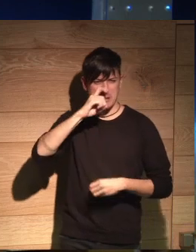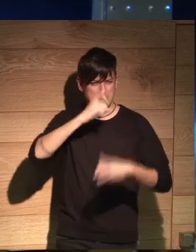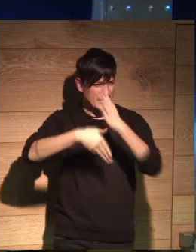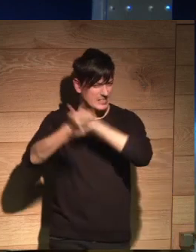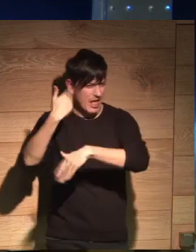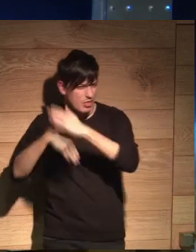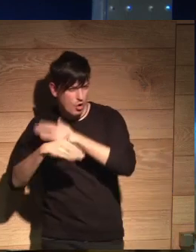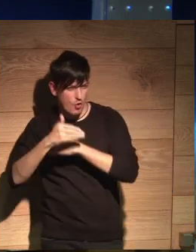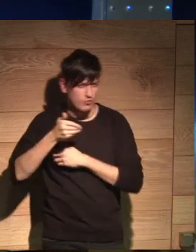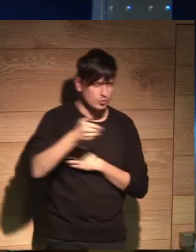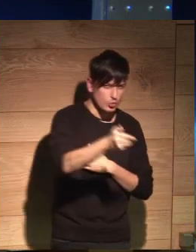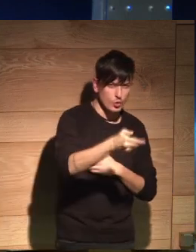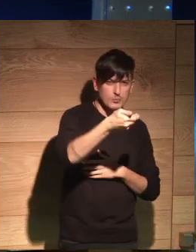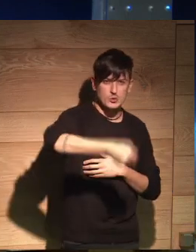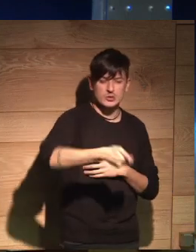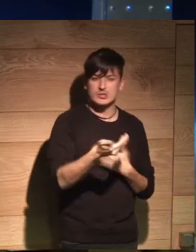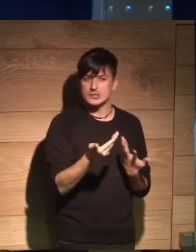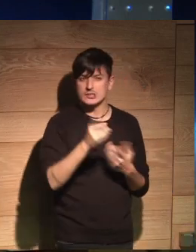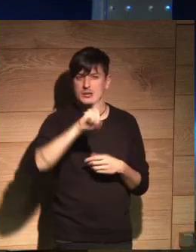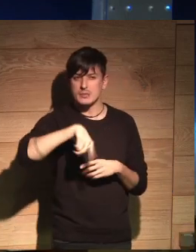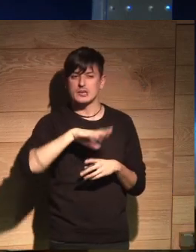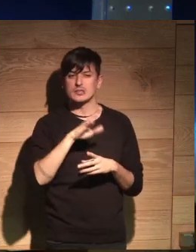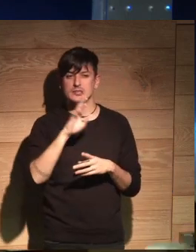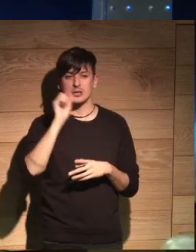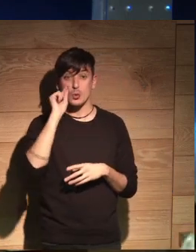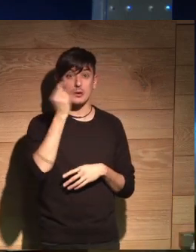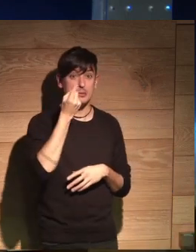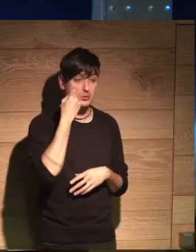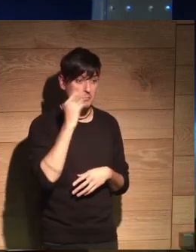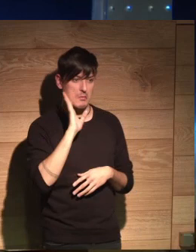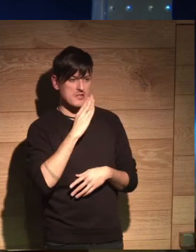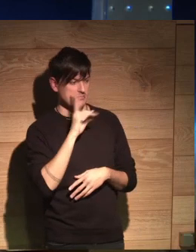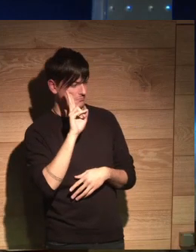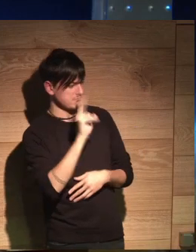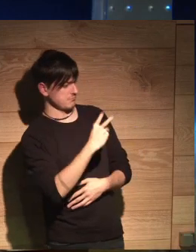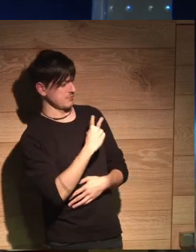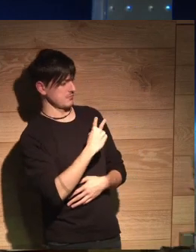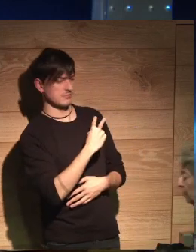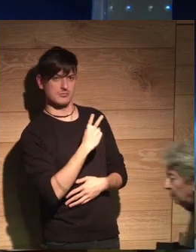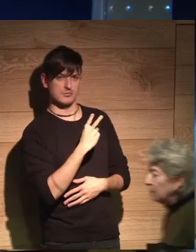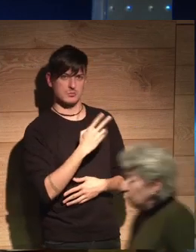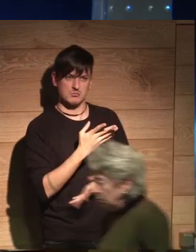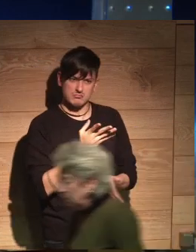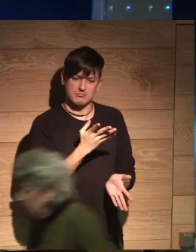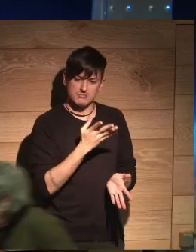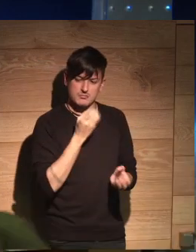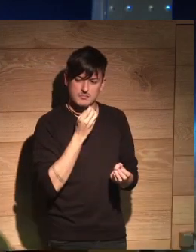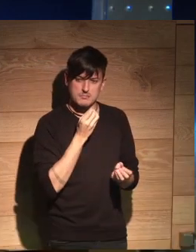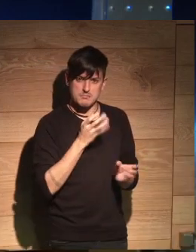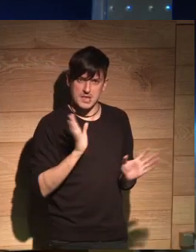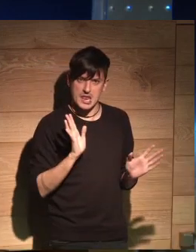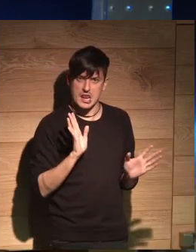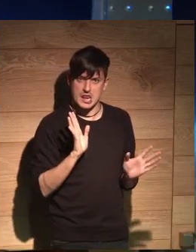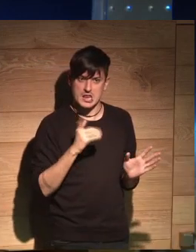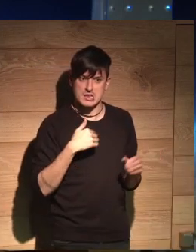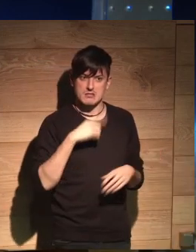la importancia del futuro, dónde nos lleva y el descubrimiento que era. Y mi madre me miraba como diciendo, vale, eso está muy bien. Yo luego le hablé